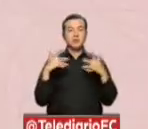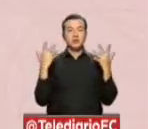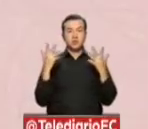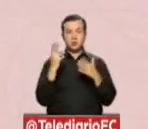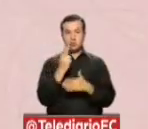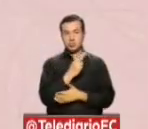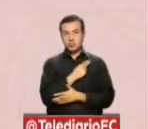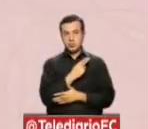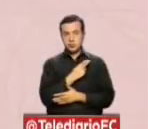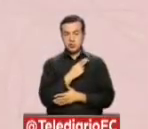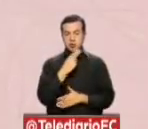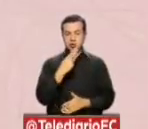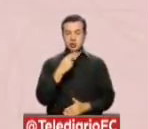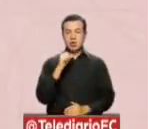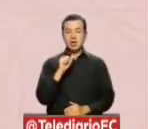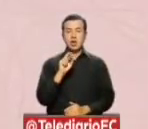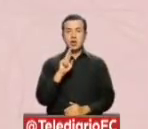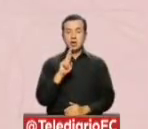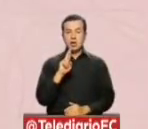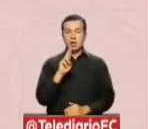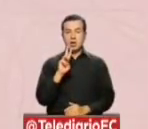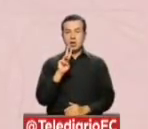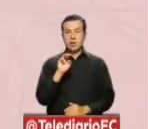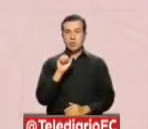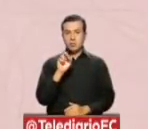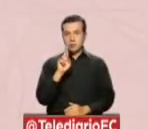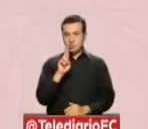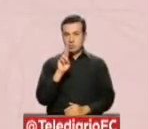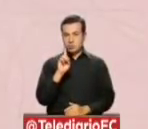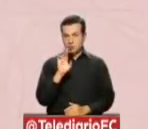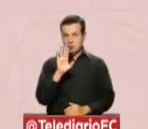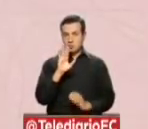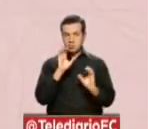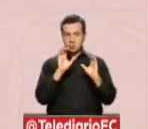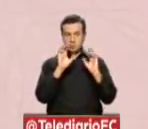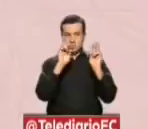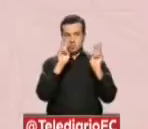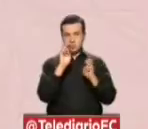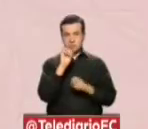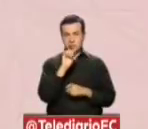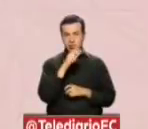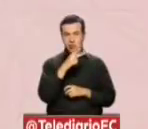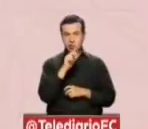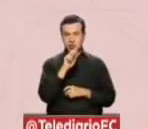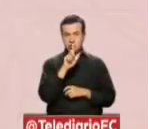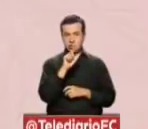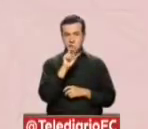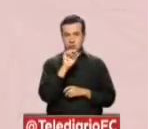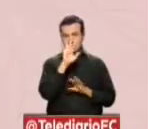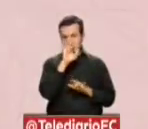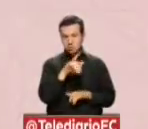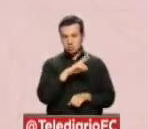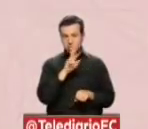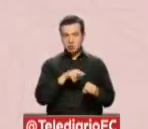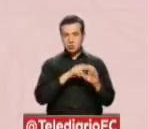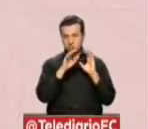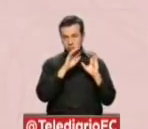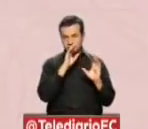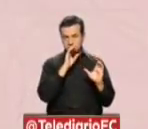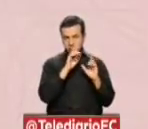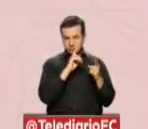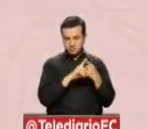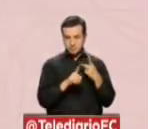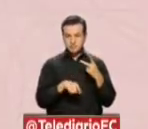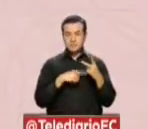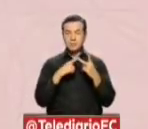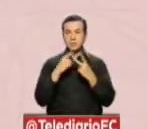la Universidad de Harvard. Sobre esto estaremos también hablando con Andrés Michelena, secretario nacional de Comunicación. Además,